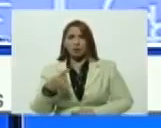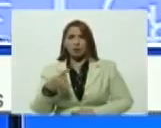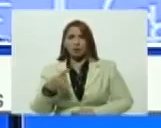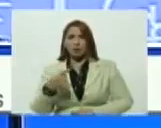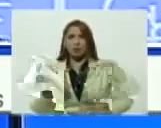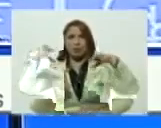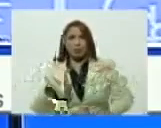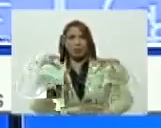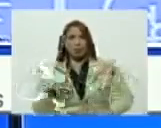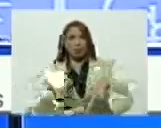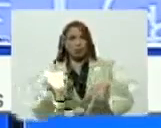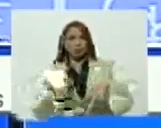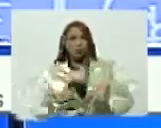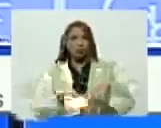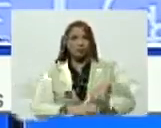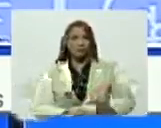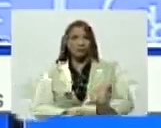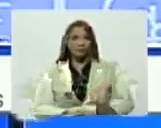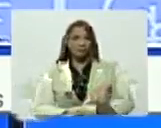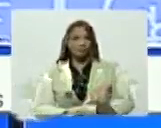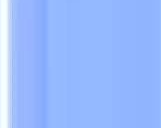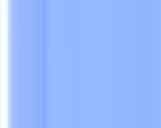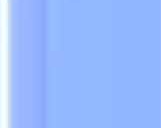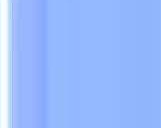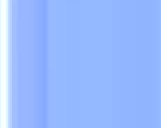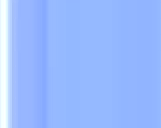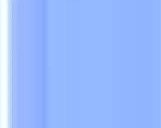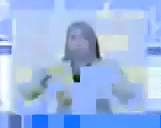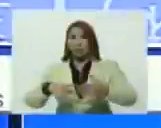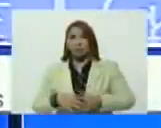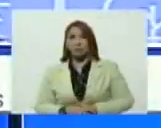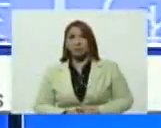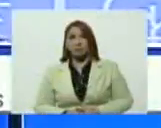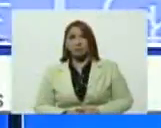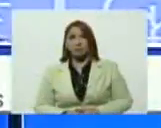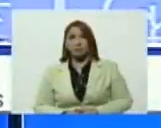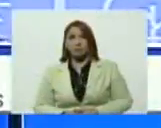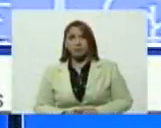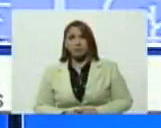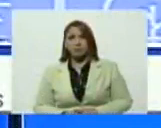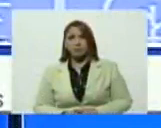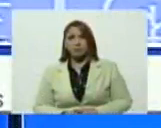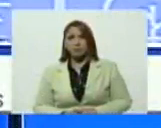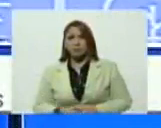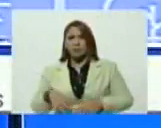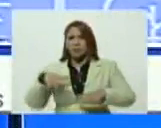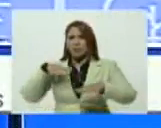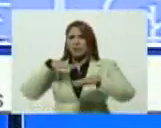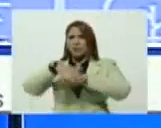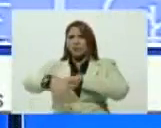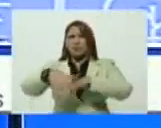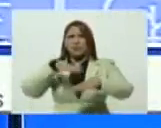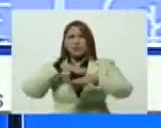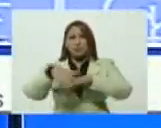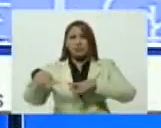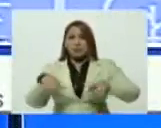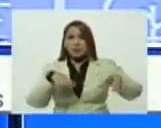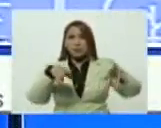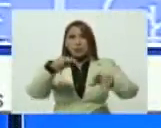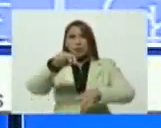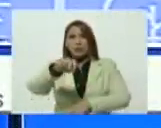agua en Barcelona. Se desbordó el río Neverí. Ahí están las